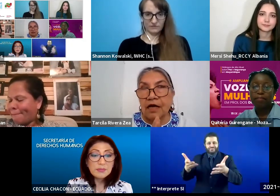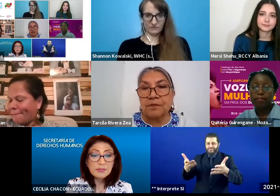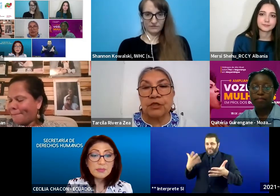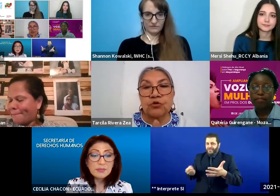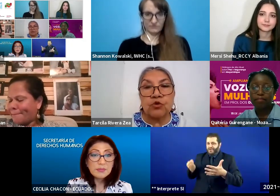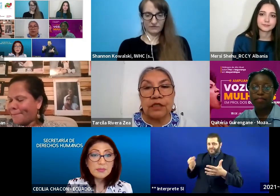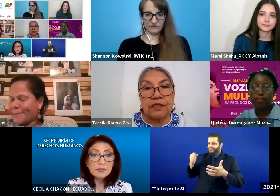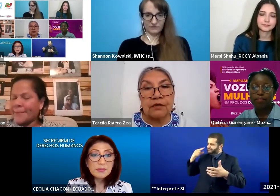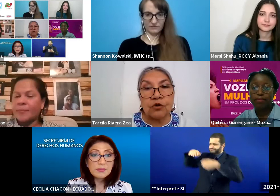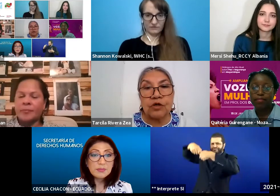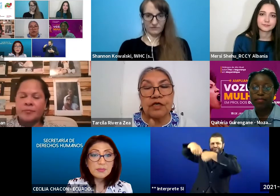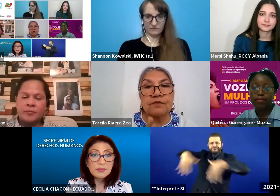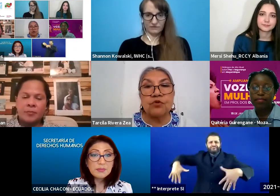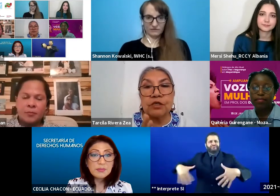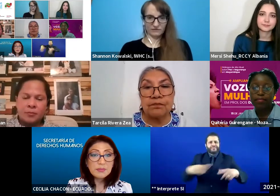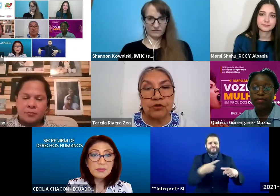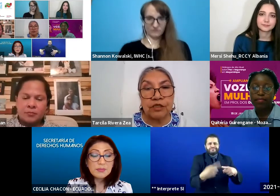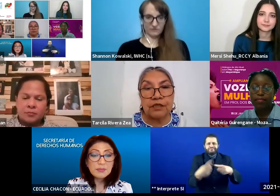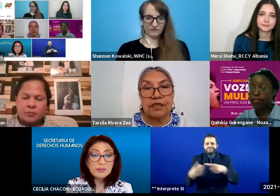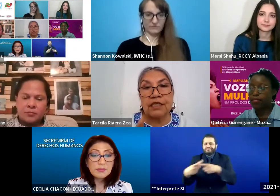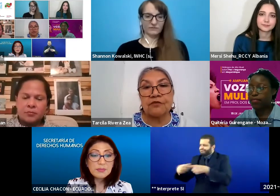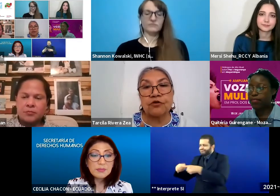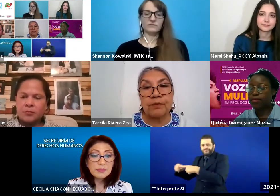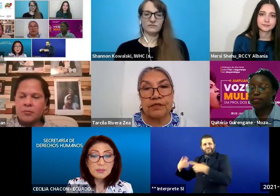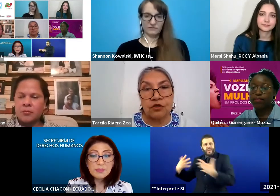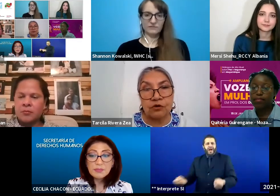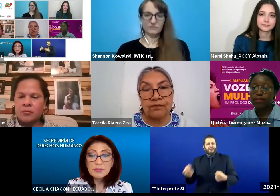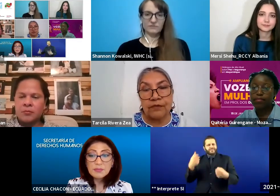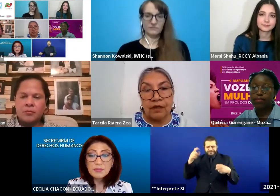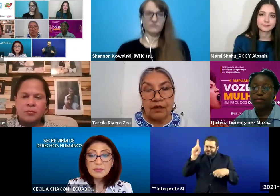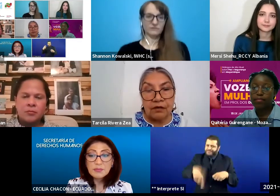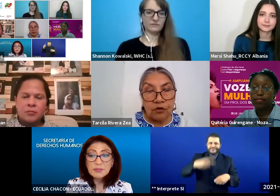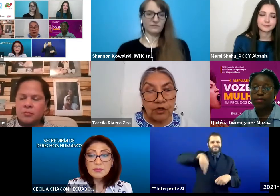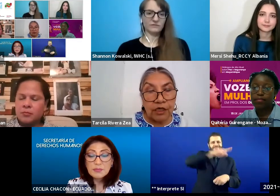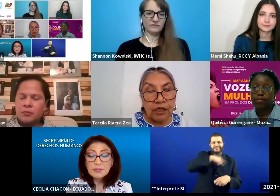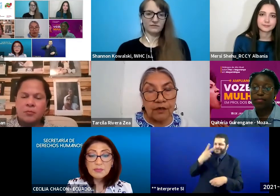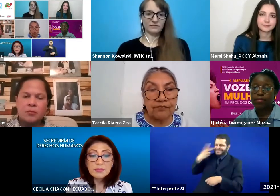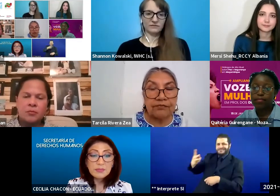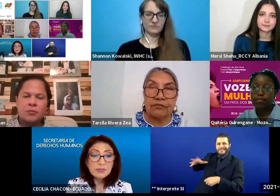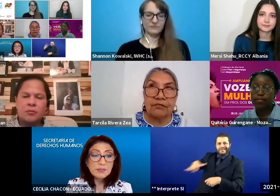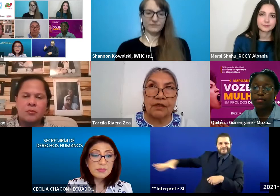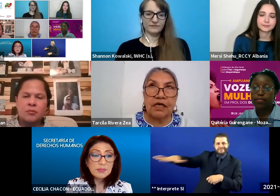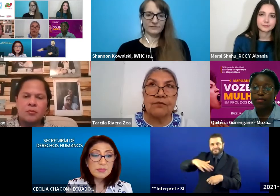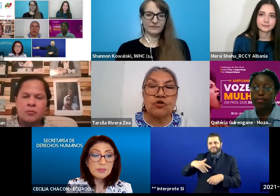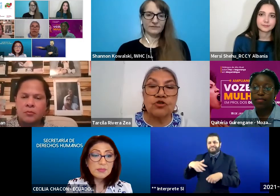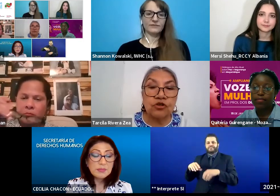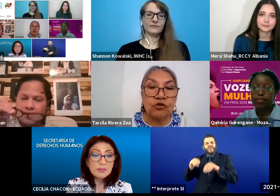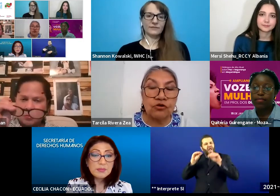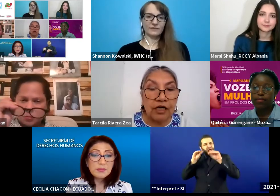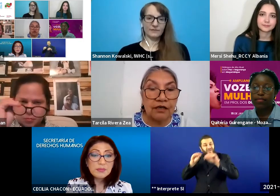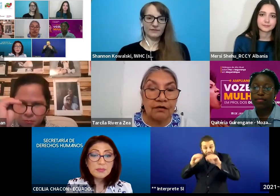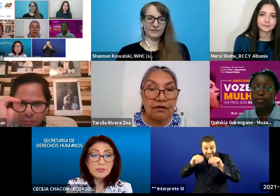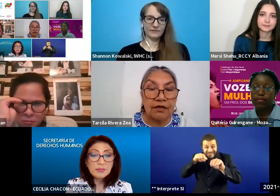El aspecto educativo es muy importante y de formación. Lo que queremos